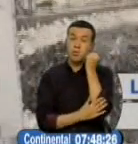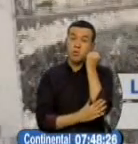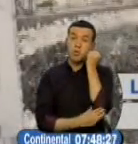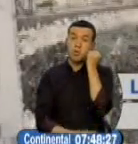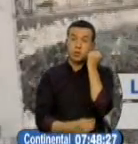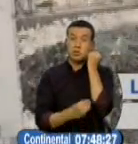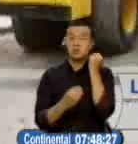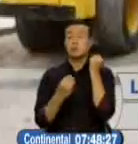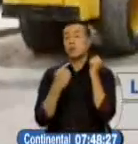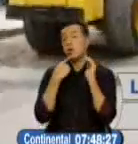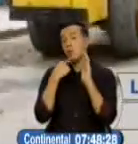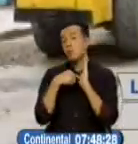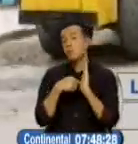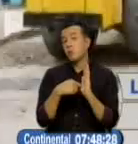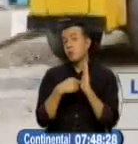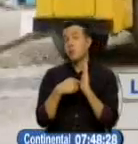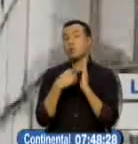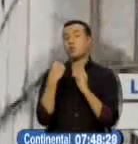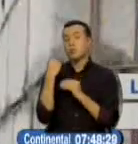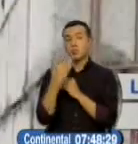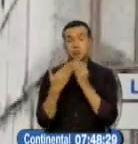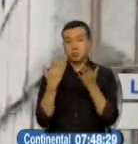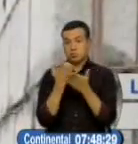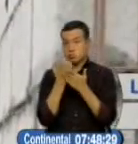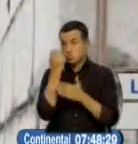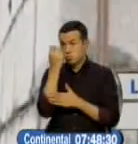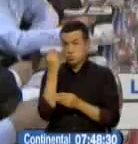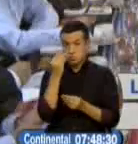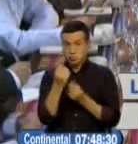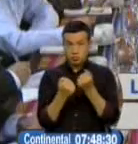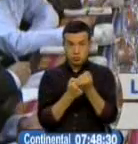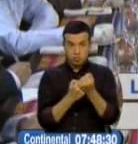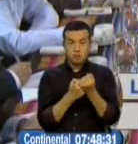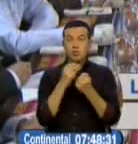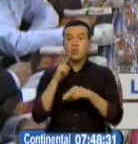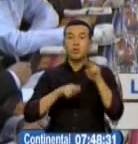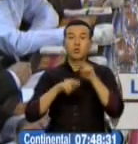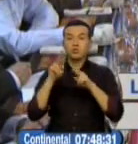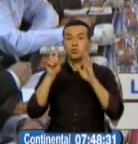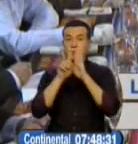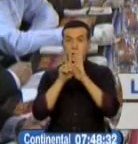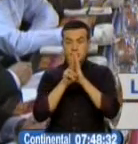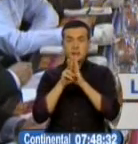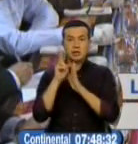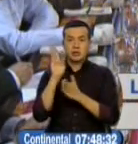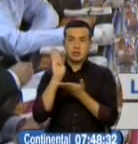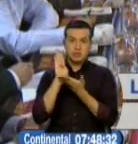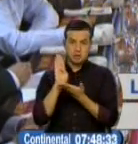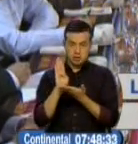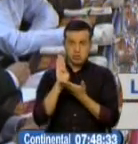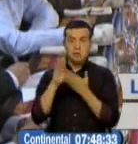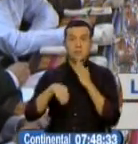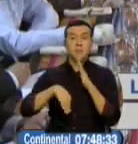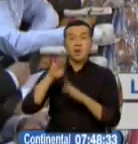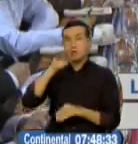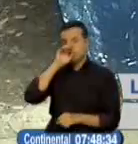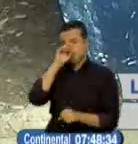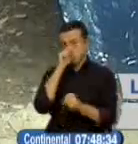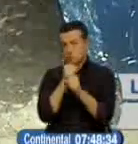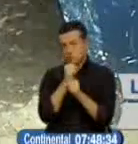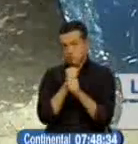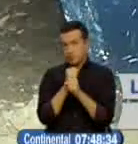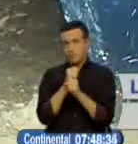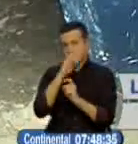que contempla, entre otras cosas, la entrega de ayuda económica a grupos vulnerables, la construcción de vivienda, seguro social y la generación de empleo.